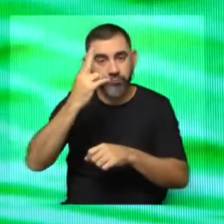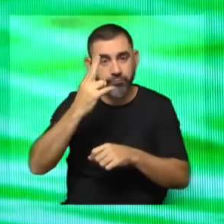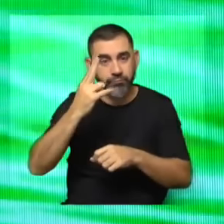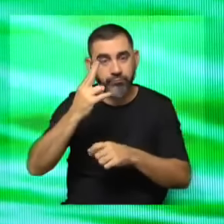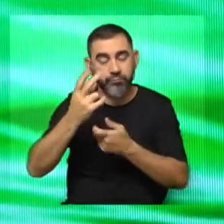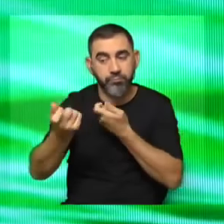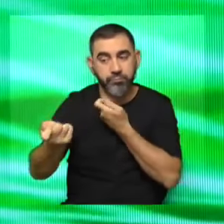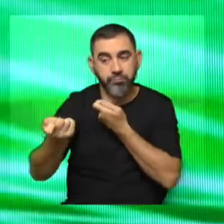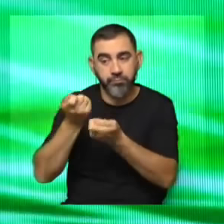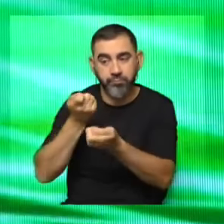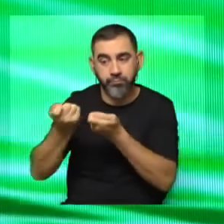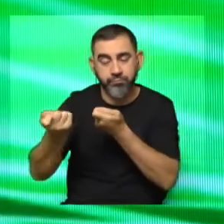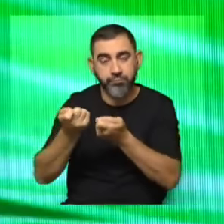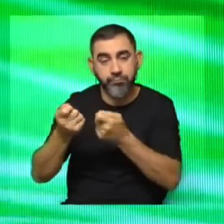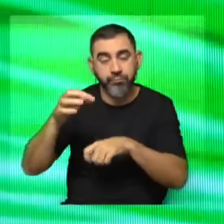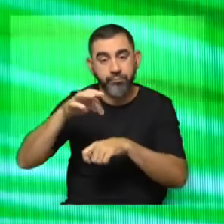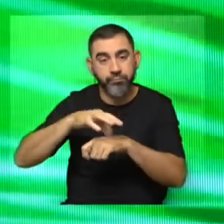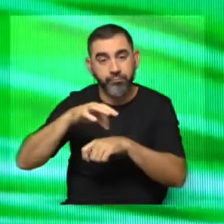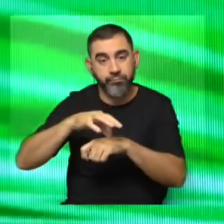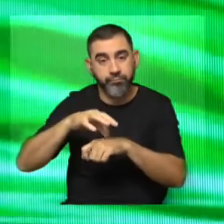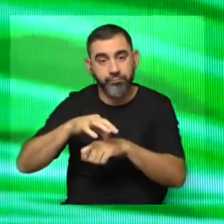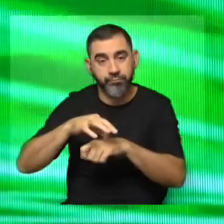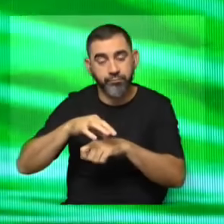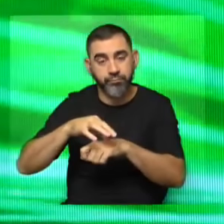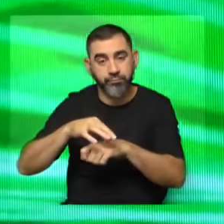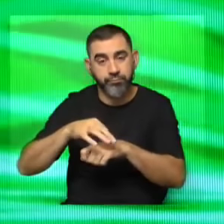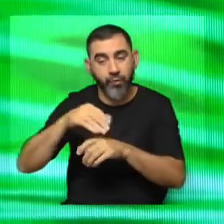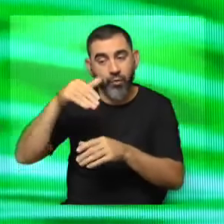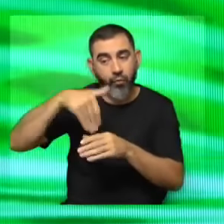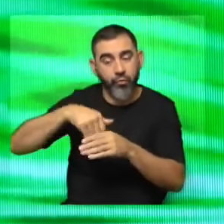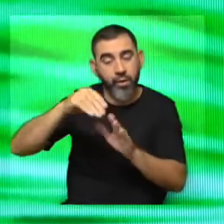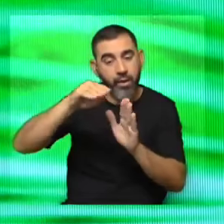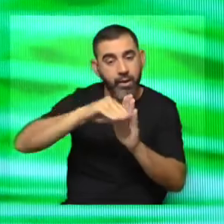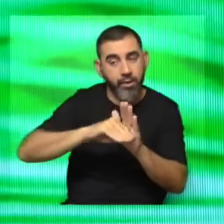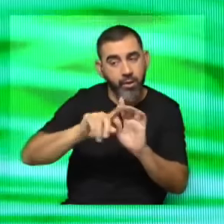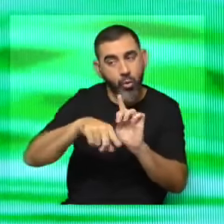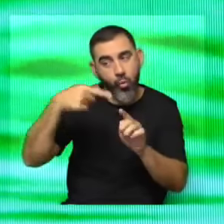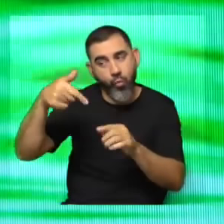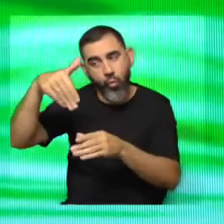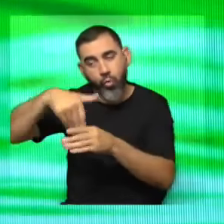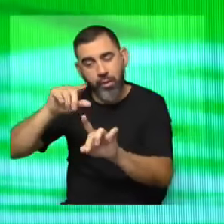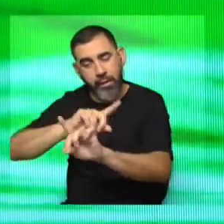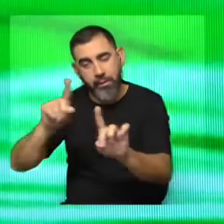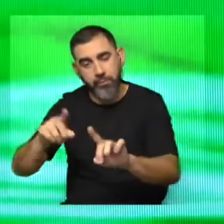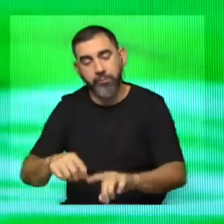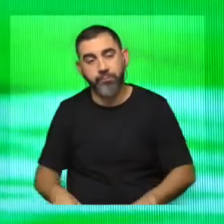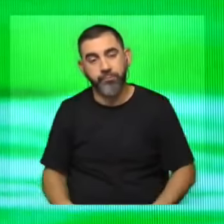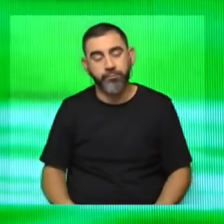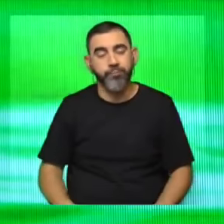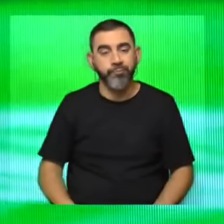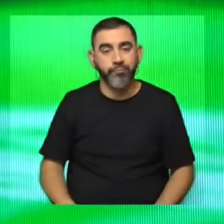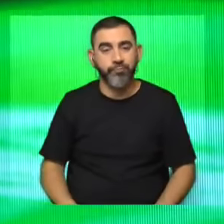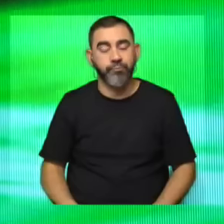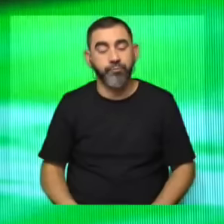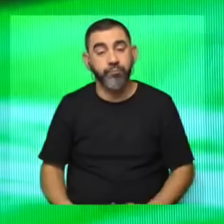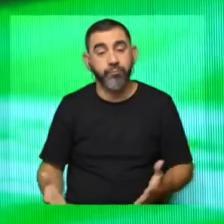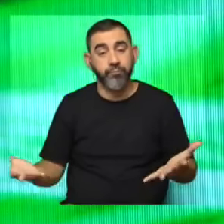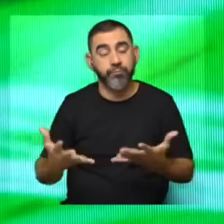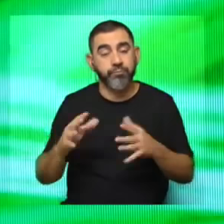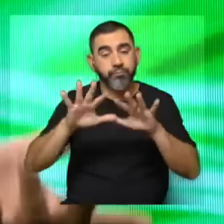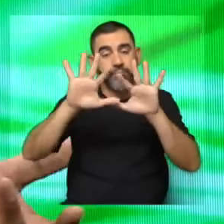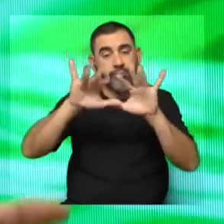presionó a a colegas de manera indirecta para que votaran una lista no otra este ahora que salieron cartas de